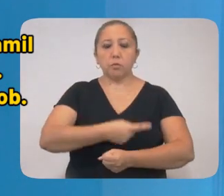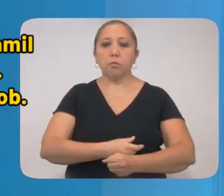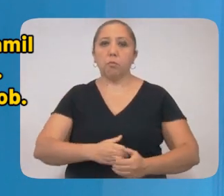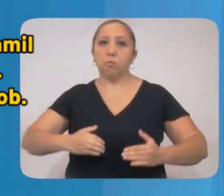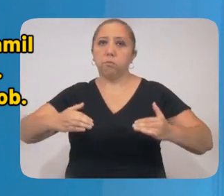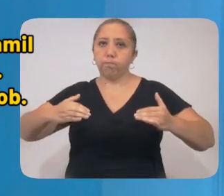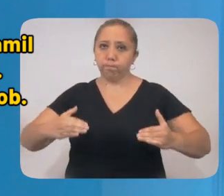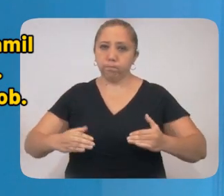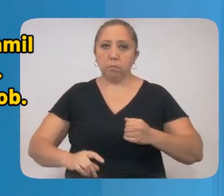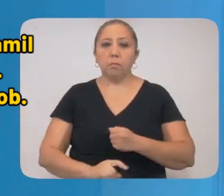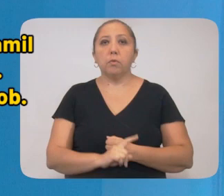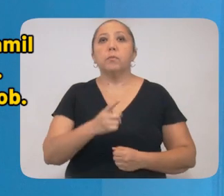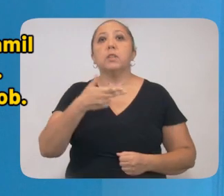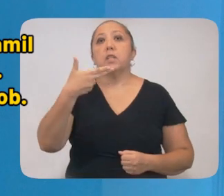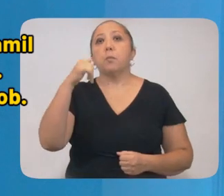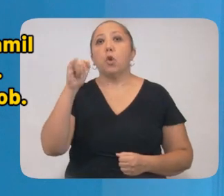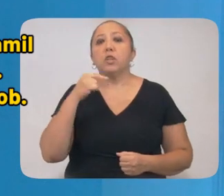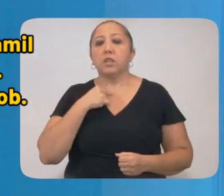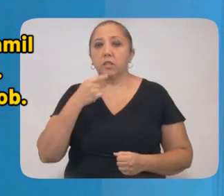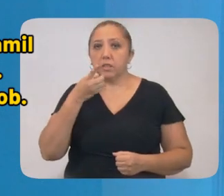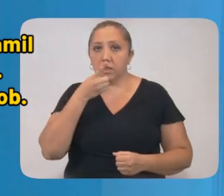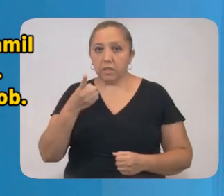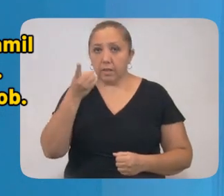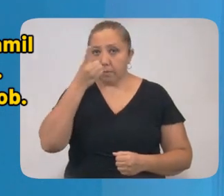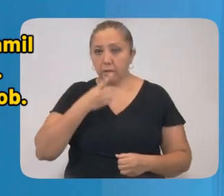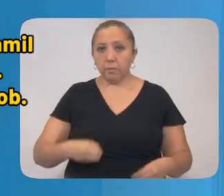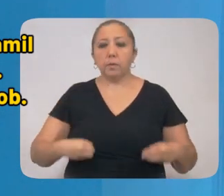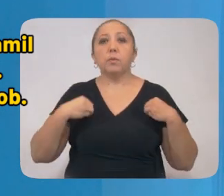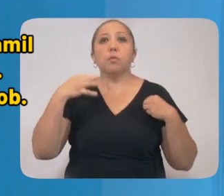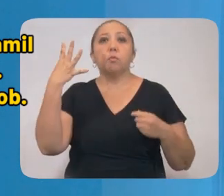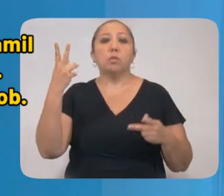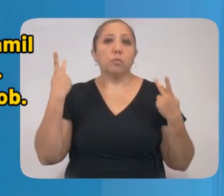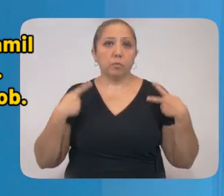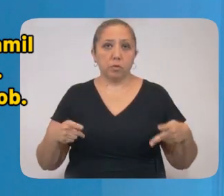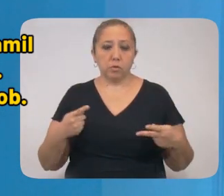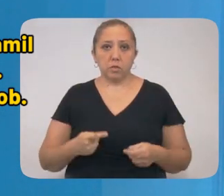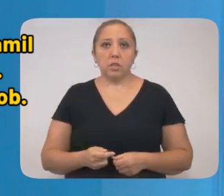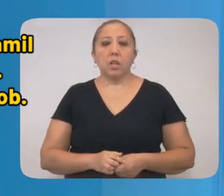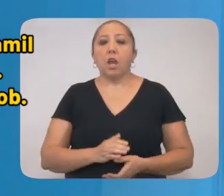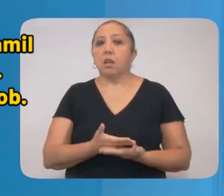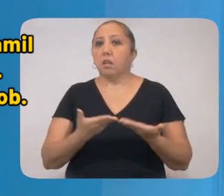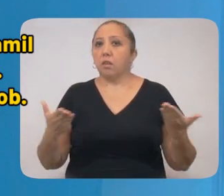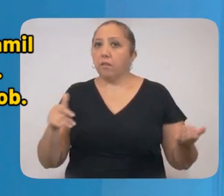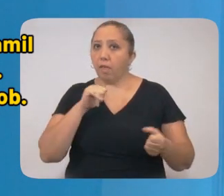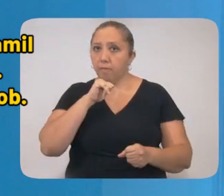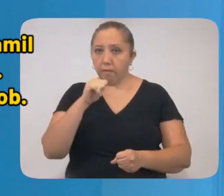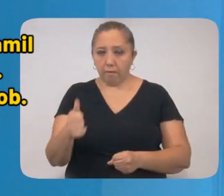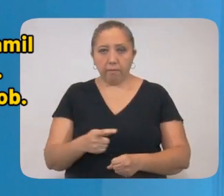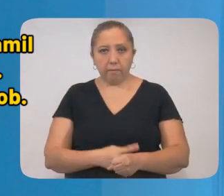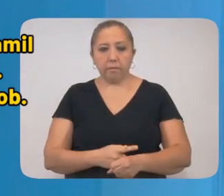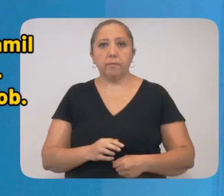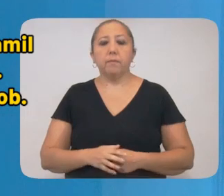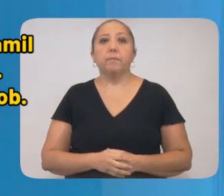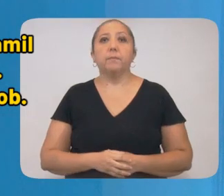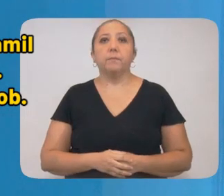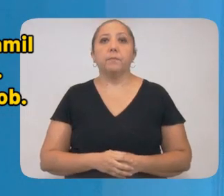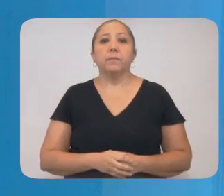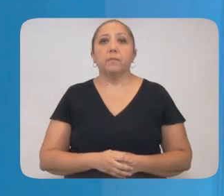obesidad, hipotiroidismo y diabetes. Convivía con 4 contactos, los cuales hasta el momento se reportan sin